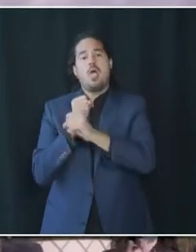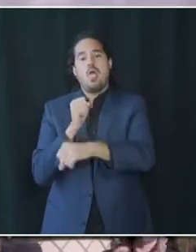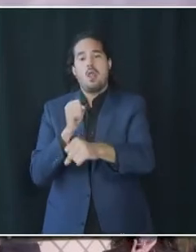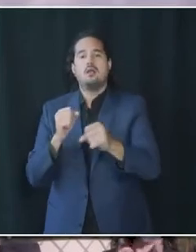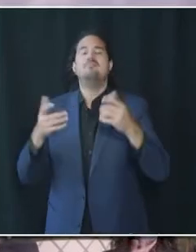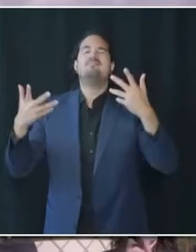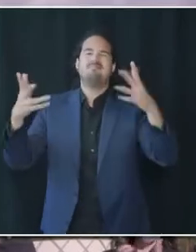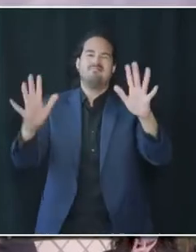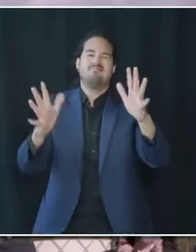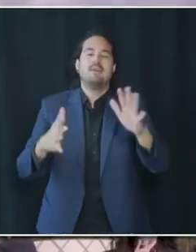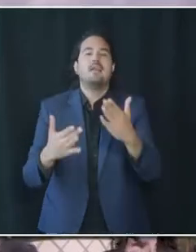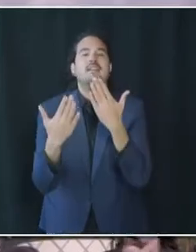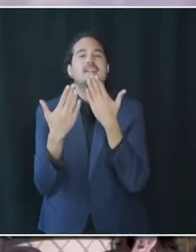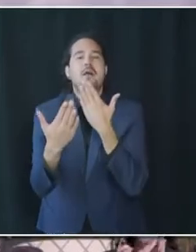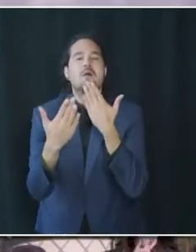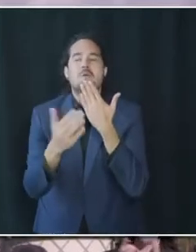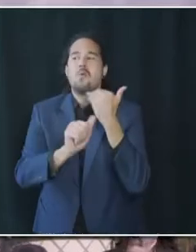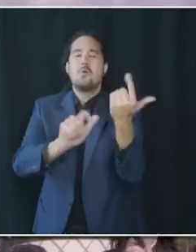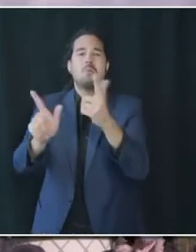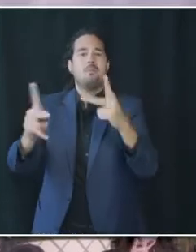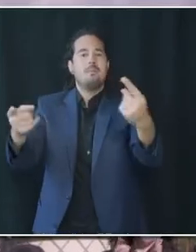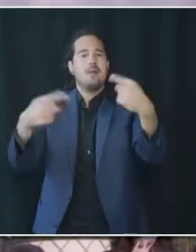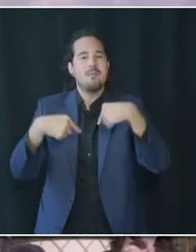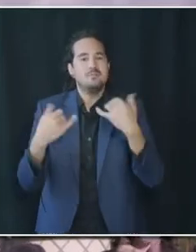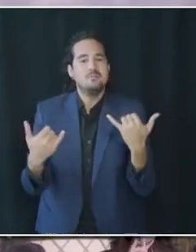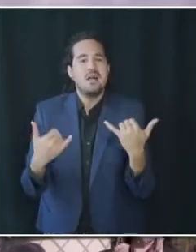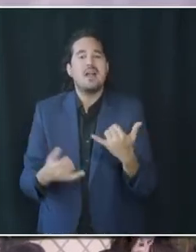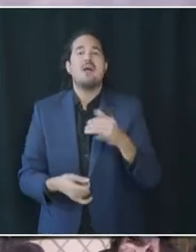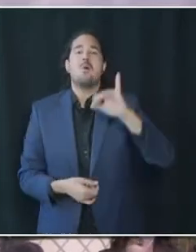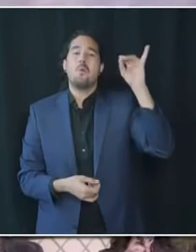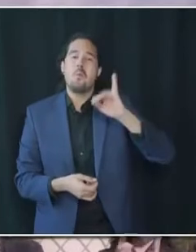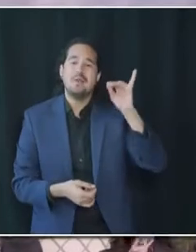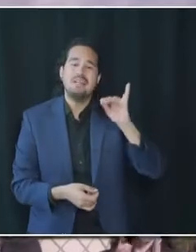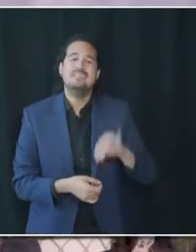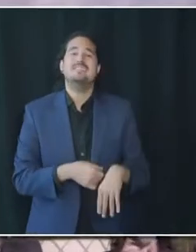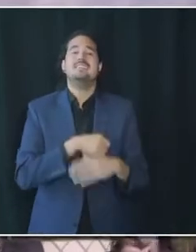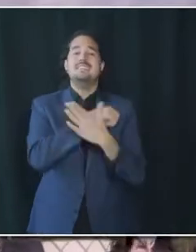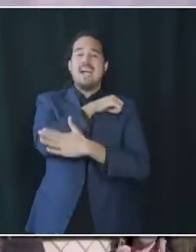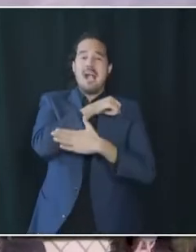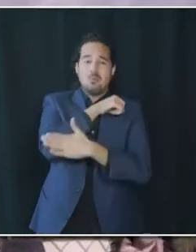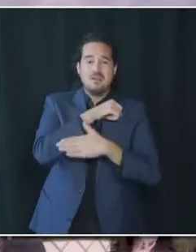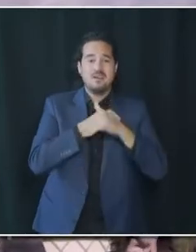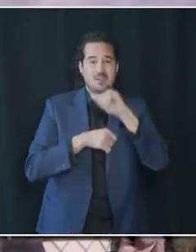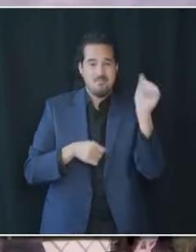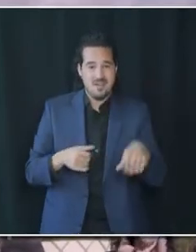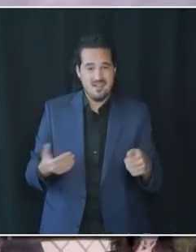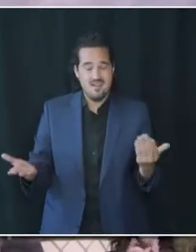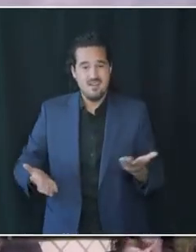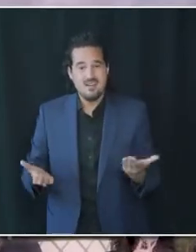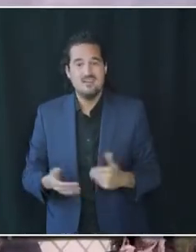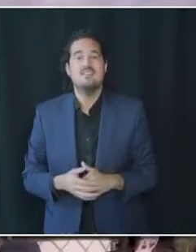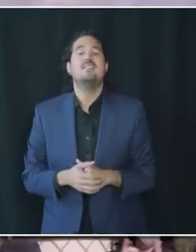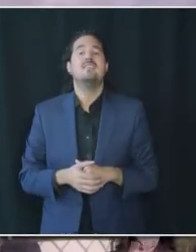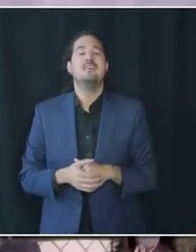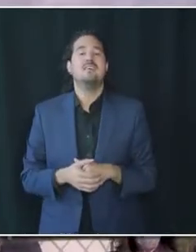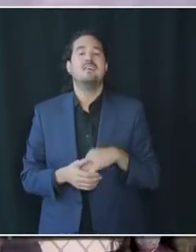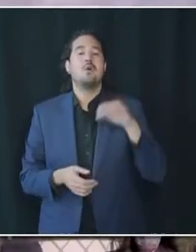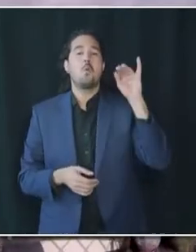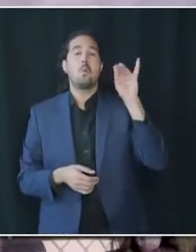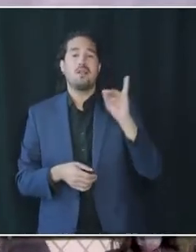tarde y gracias al liderazgo del condado alameda y habló sobre days por abrirnos su